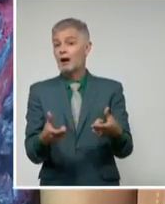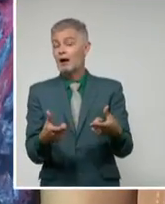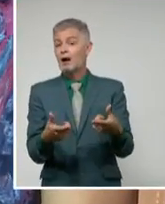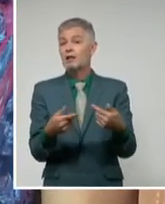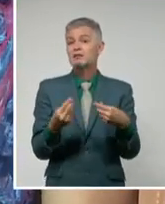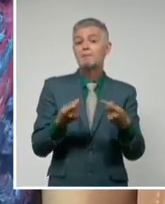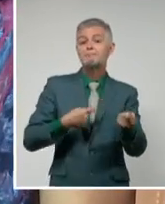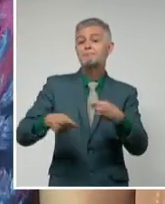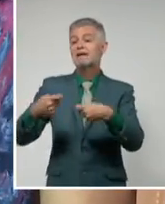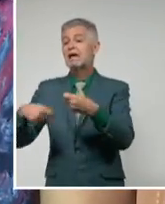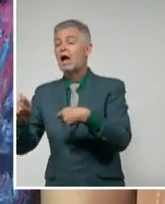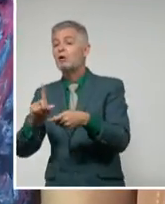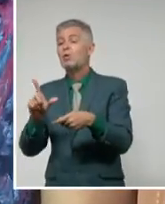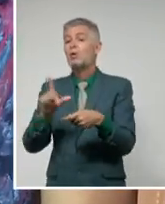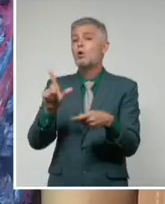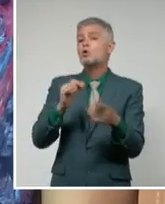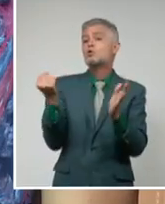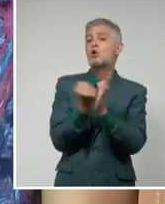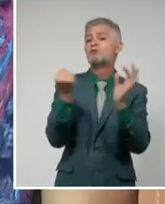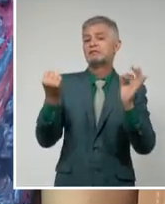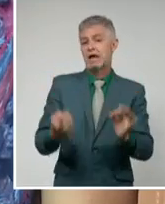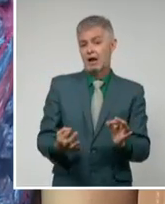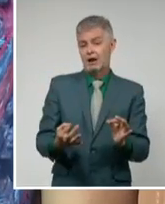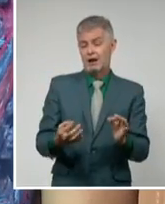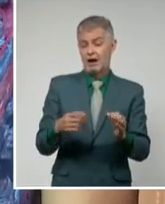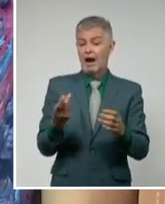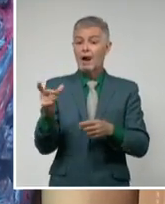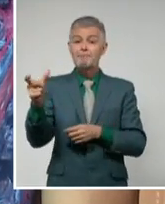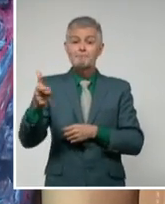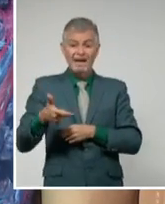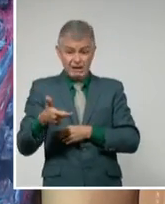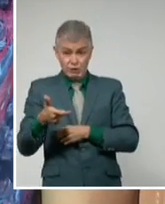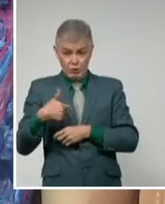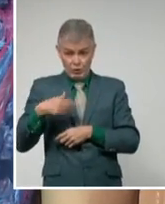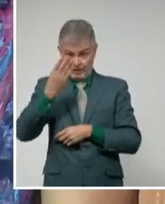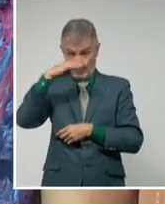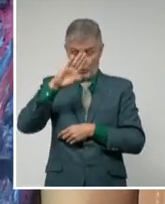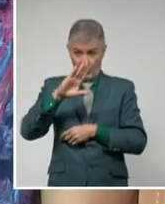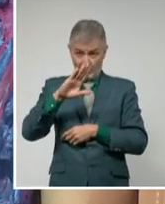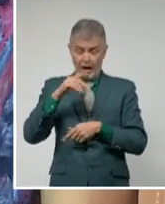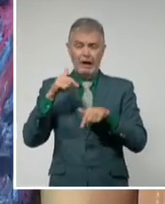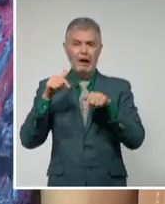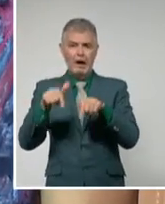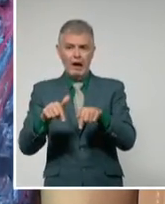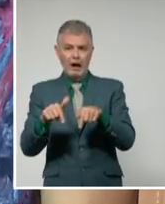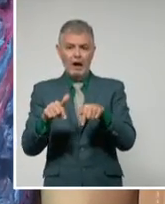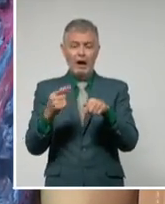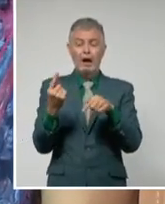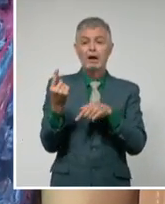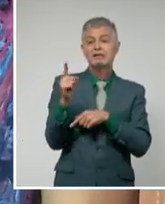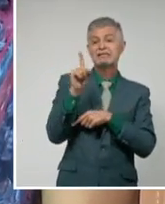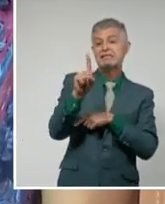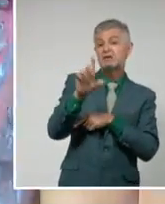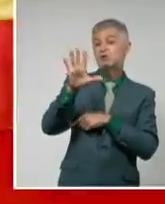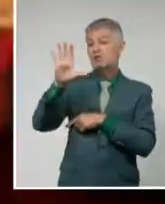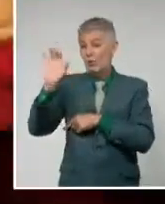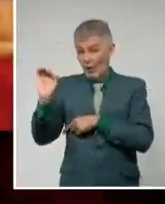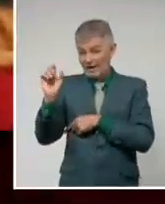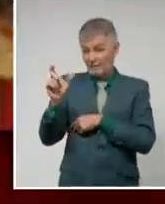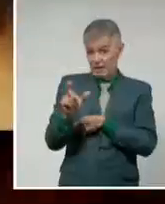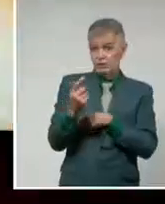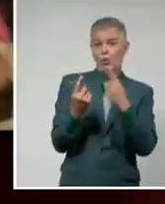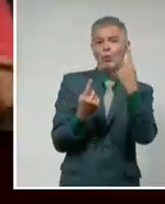informal, donde el peso cubano llegó a cotizarse con respecto al dólar en 150 pesos por